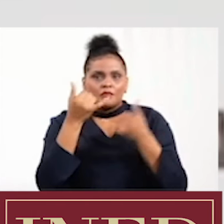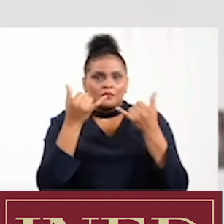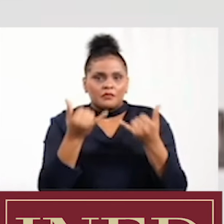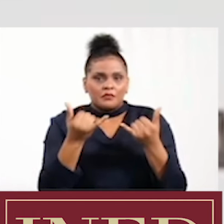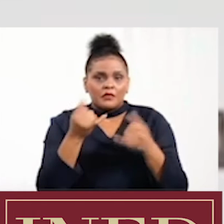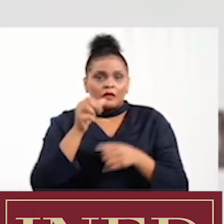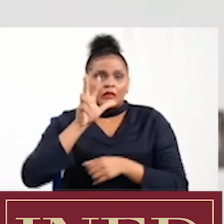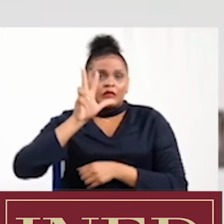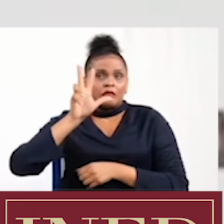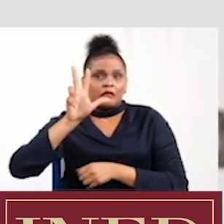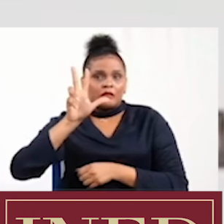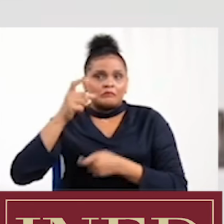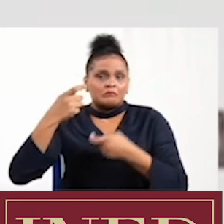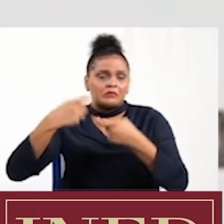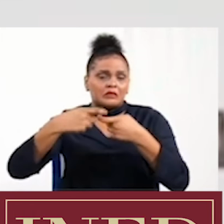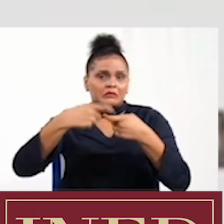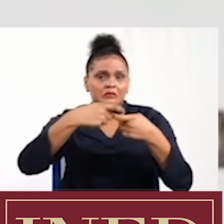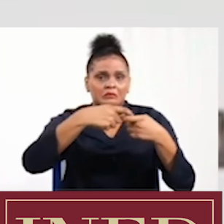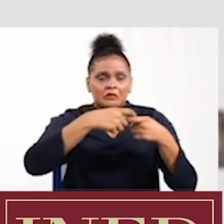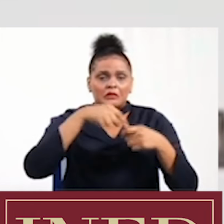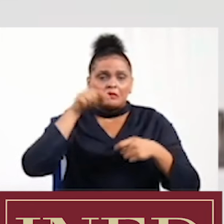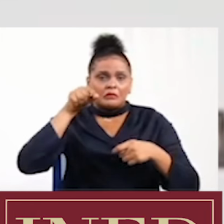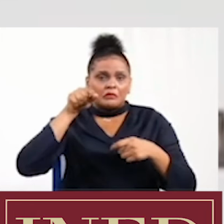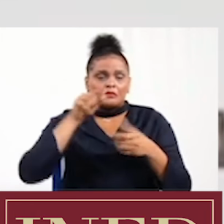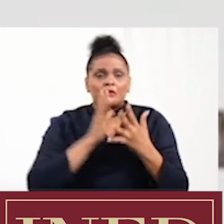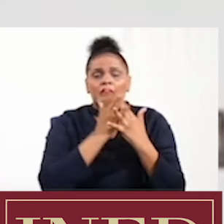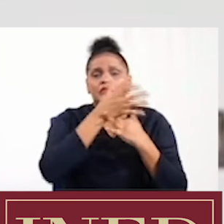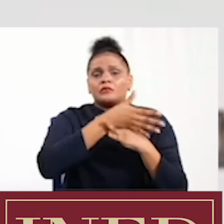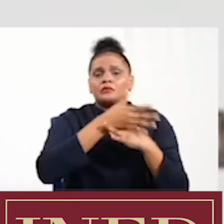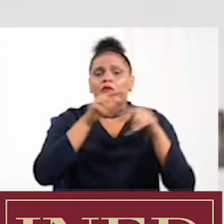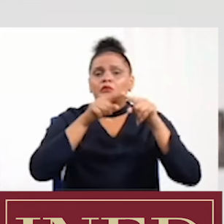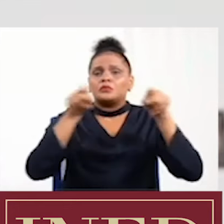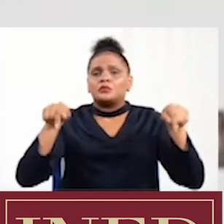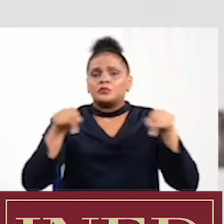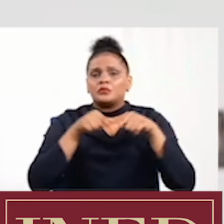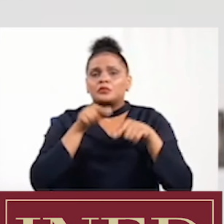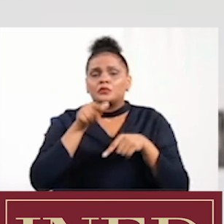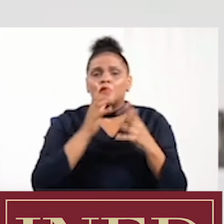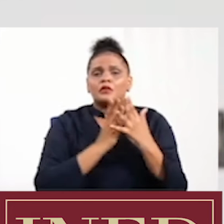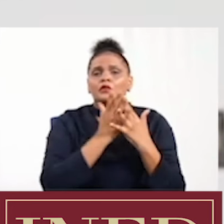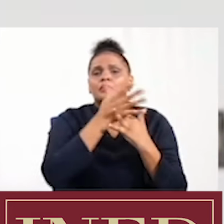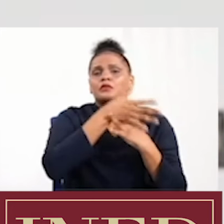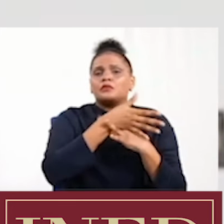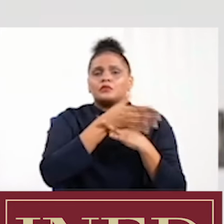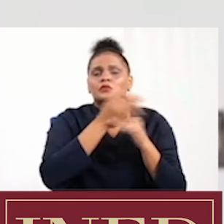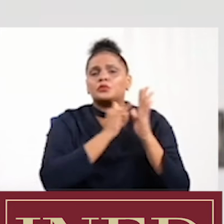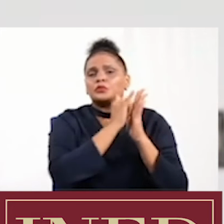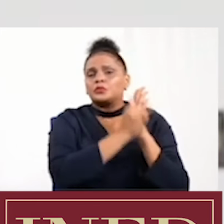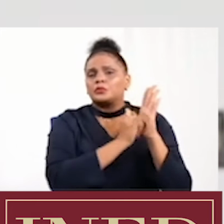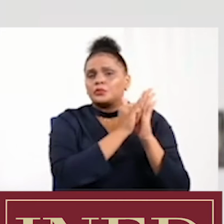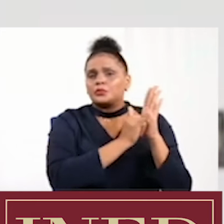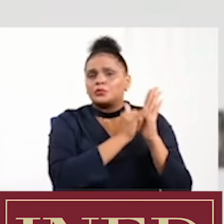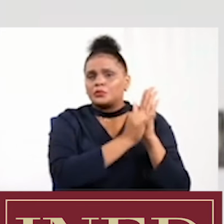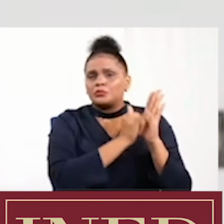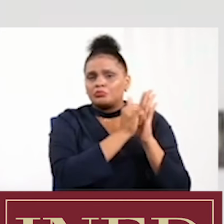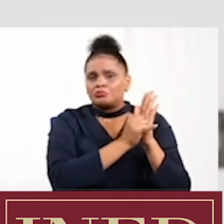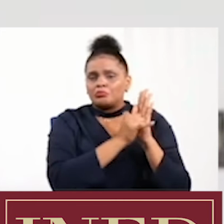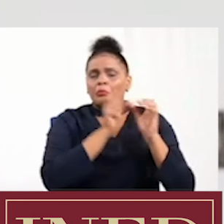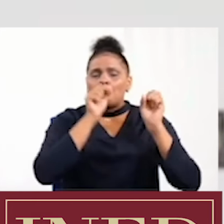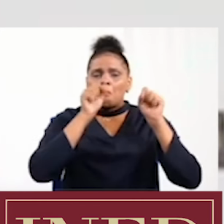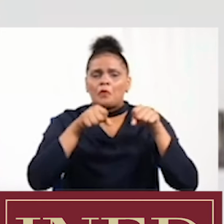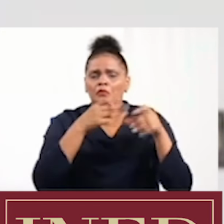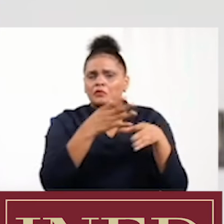más de 100 participantes que tenemos a través de la plataforma zoom y también a través de youtube que pueden hacernos llegar